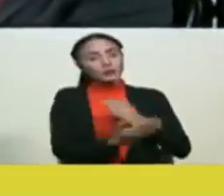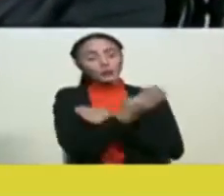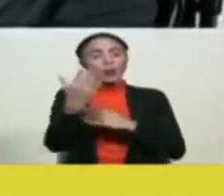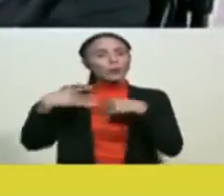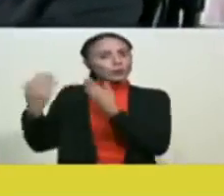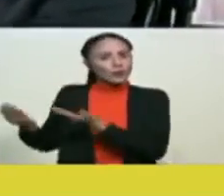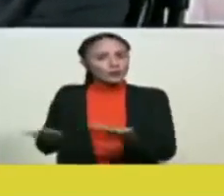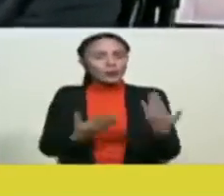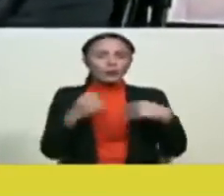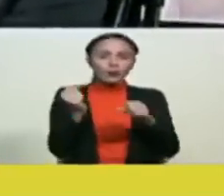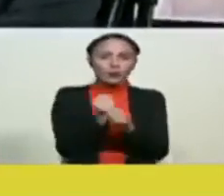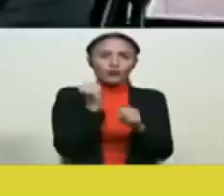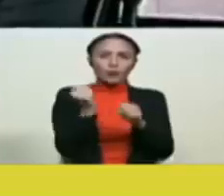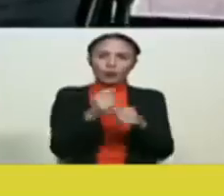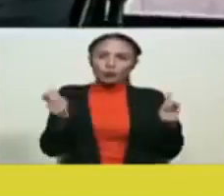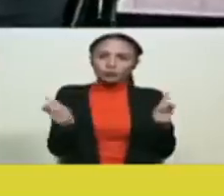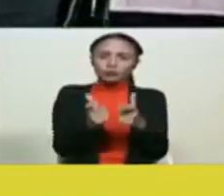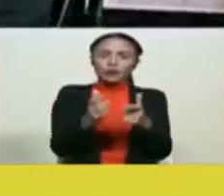trabajo